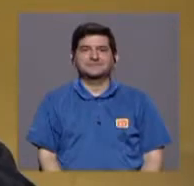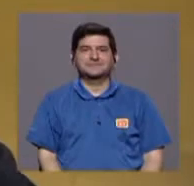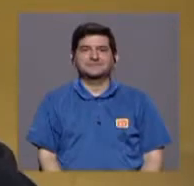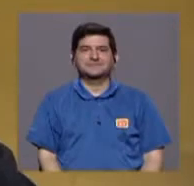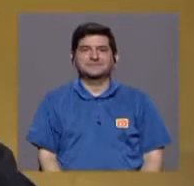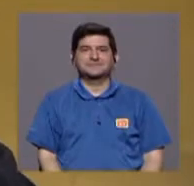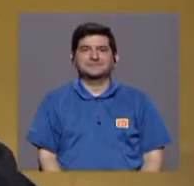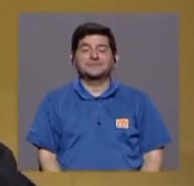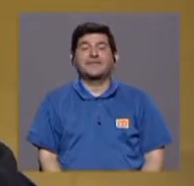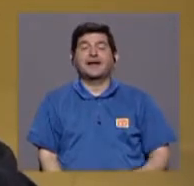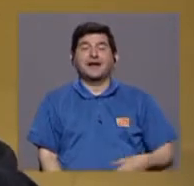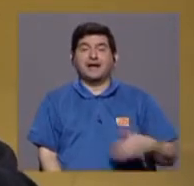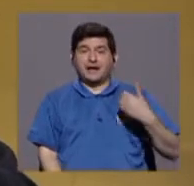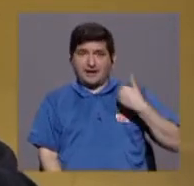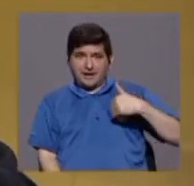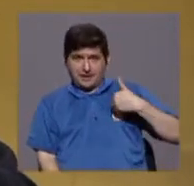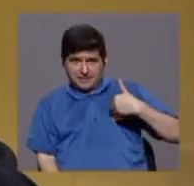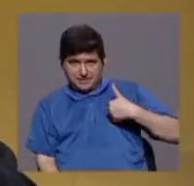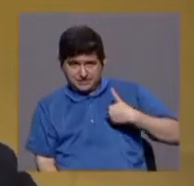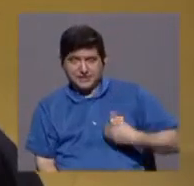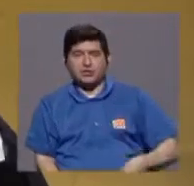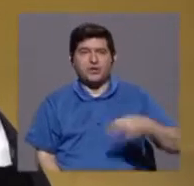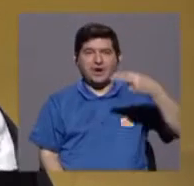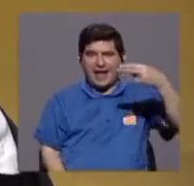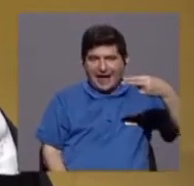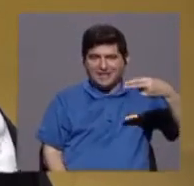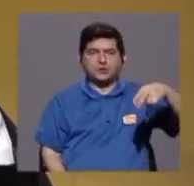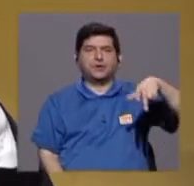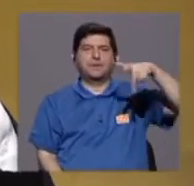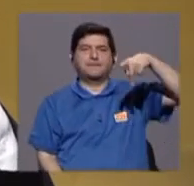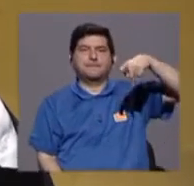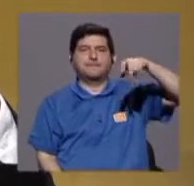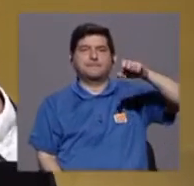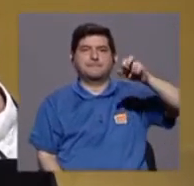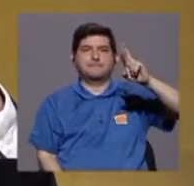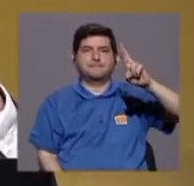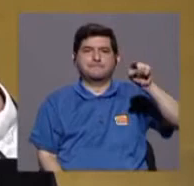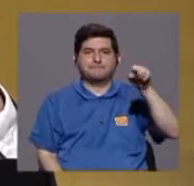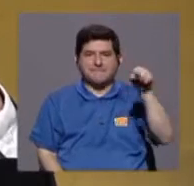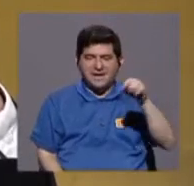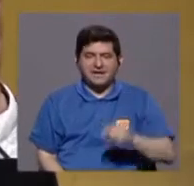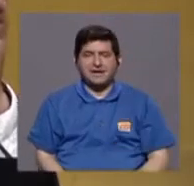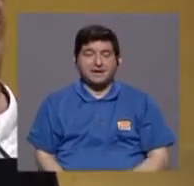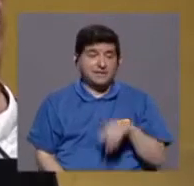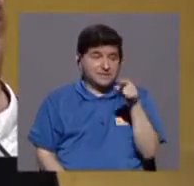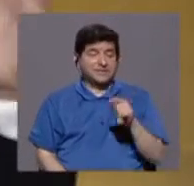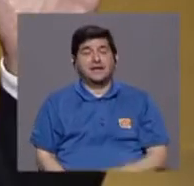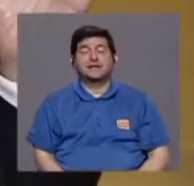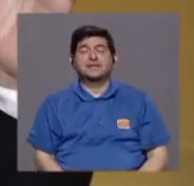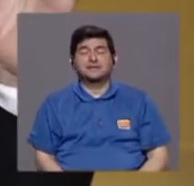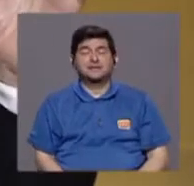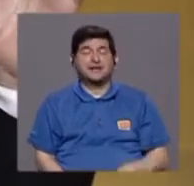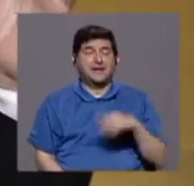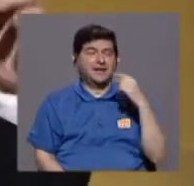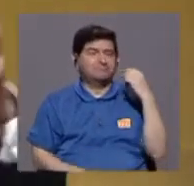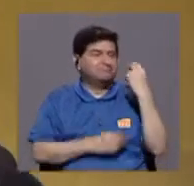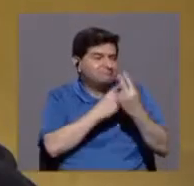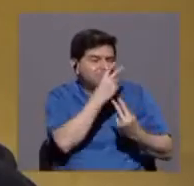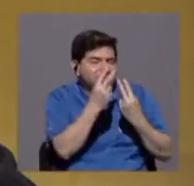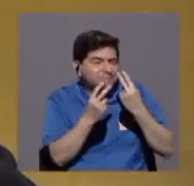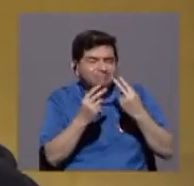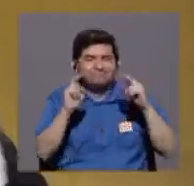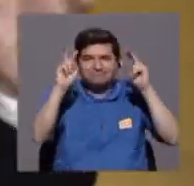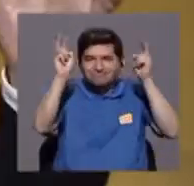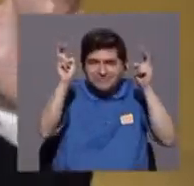Estaba don Héctor Pérez haciendo este prodigioso viaje con una